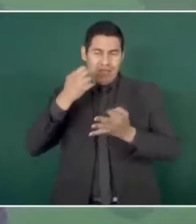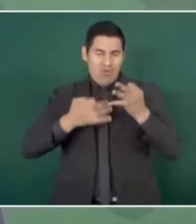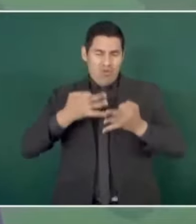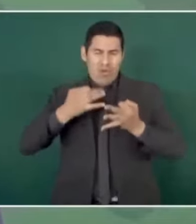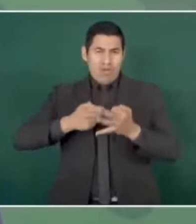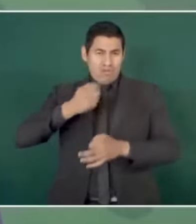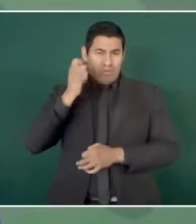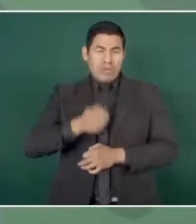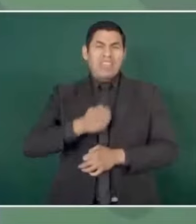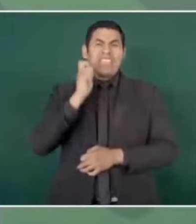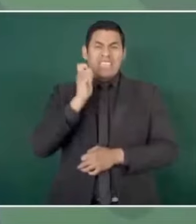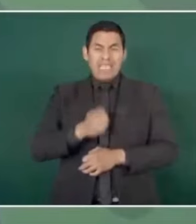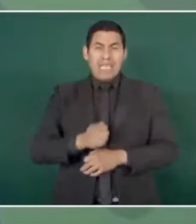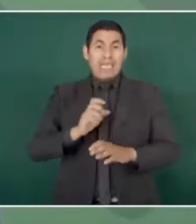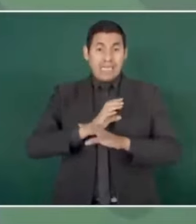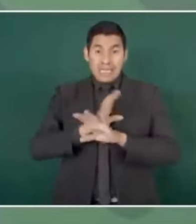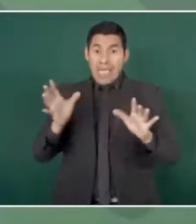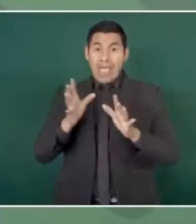de distrito.